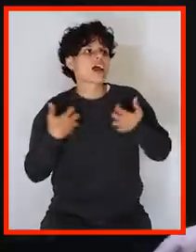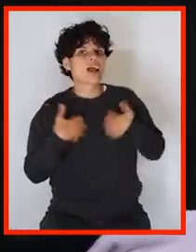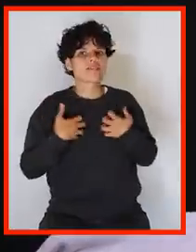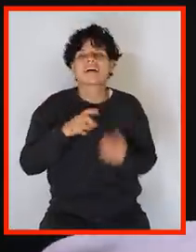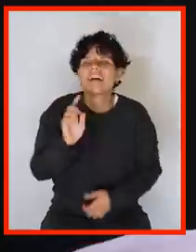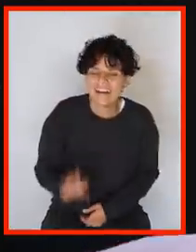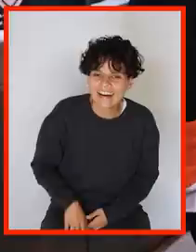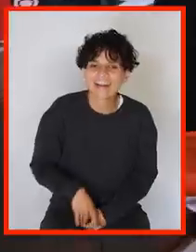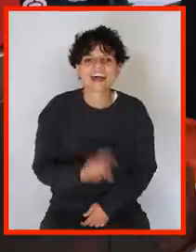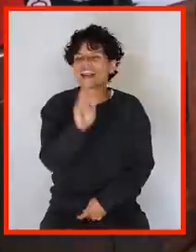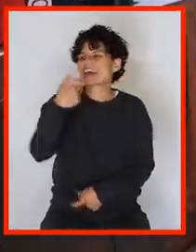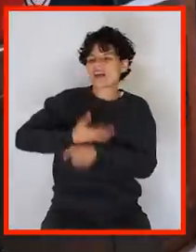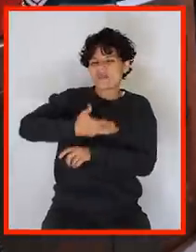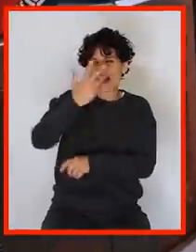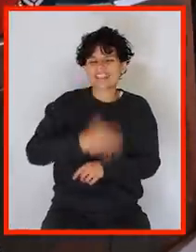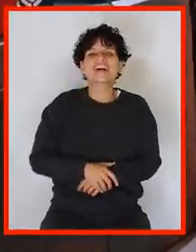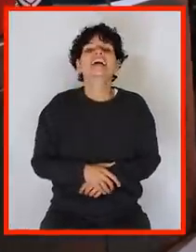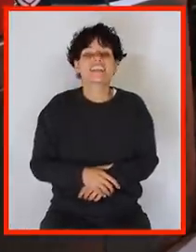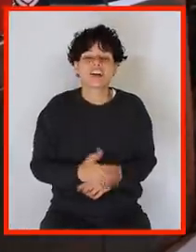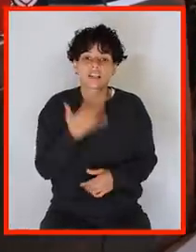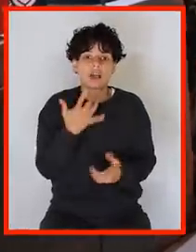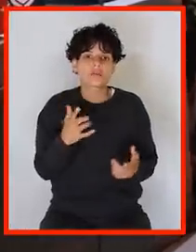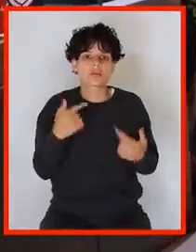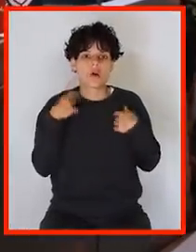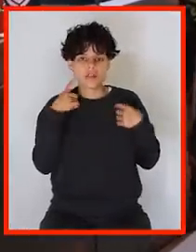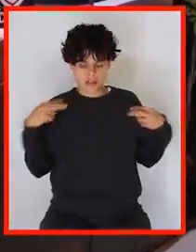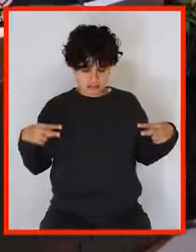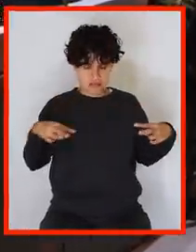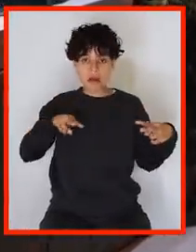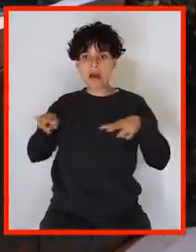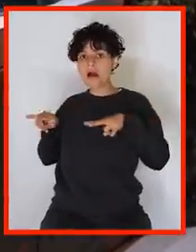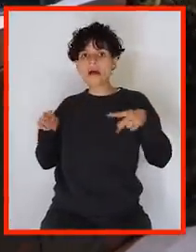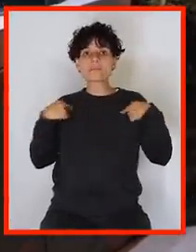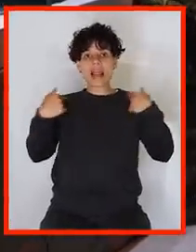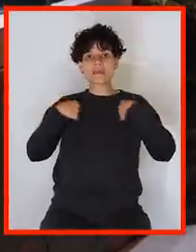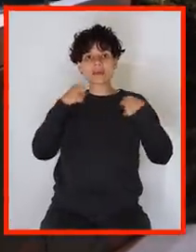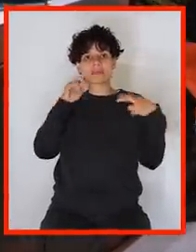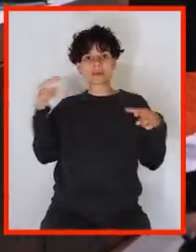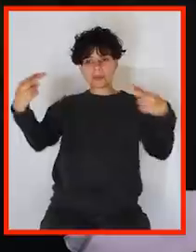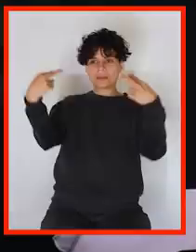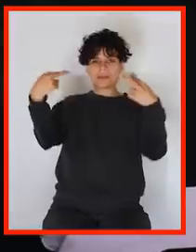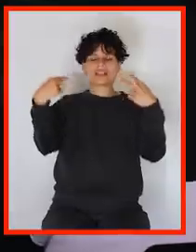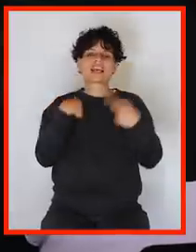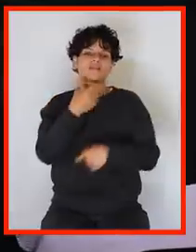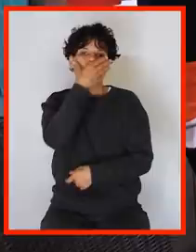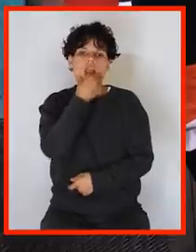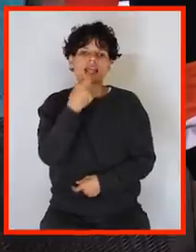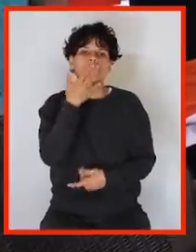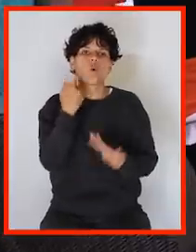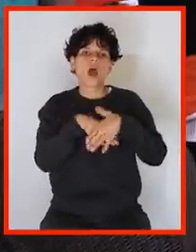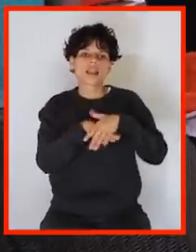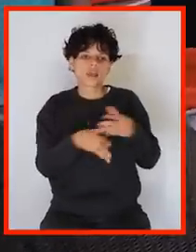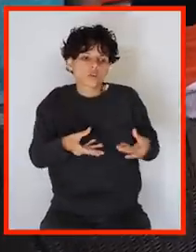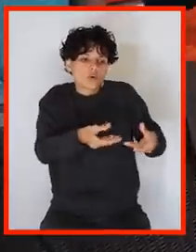¿Te enojaste? Es que no, no, es que es como que con la weá. No, pero es como que los veo como que están mirando, ¿cachai? Para que los tengáis ahí. Tan bonito